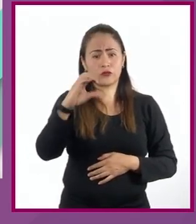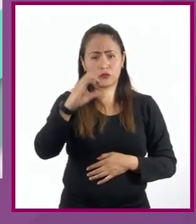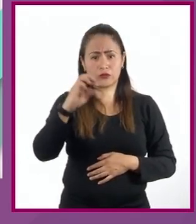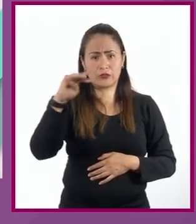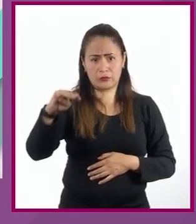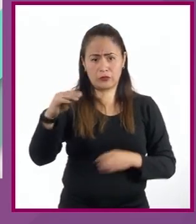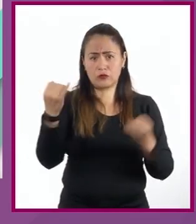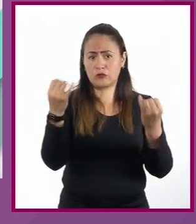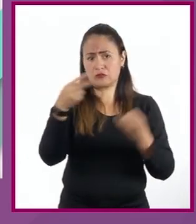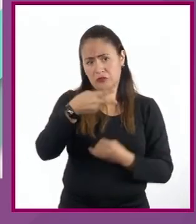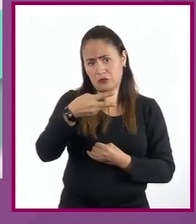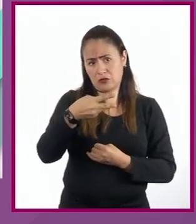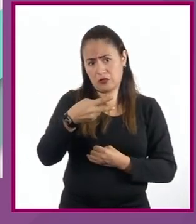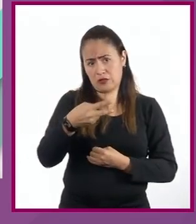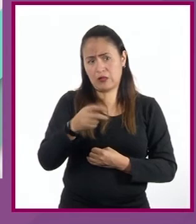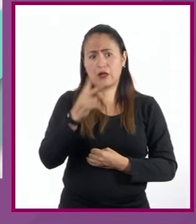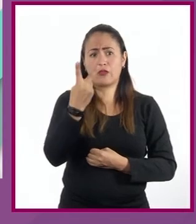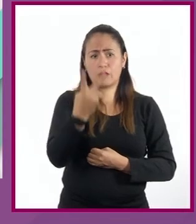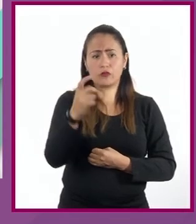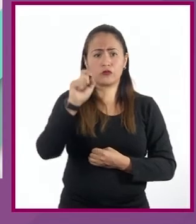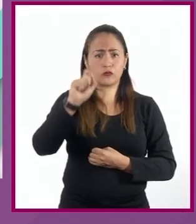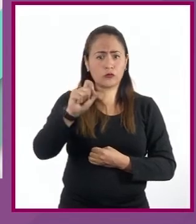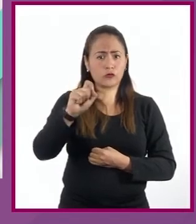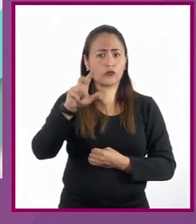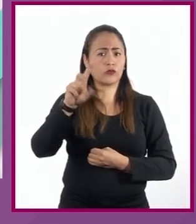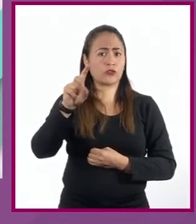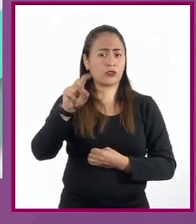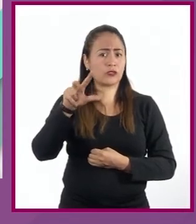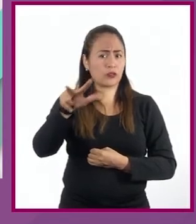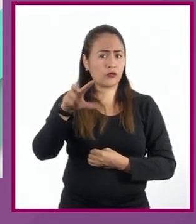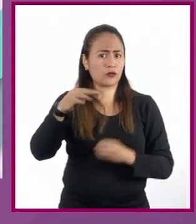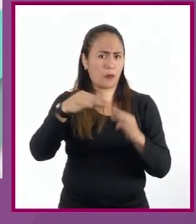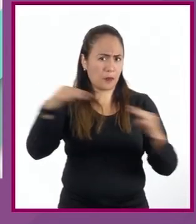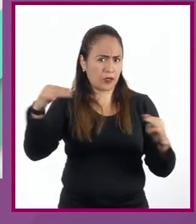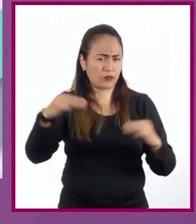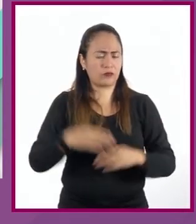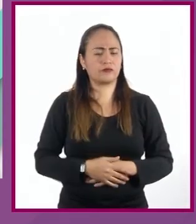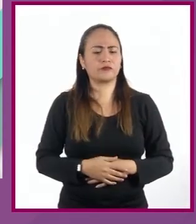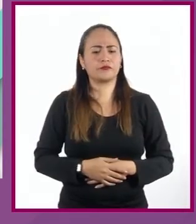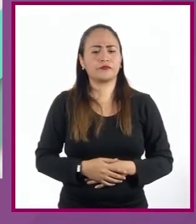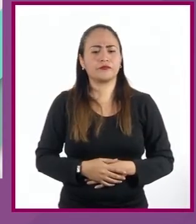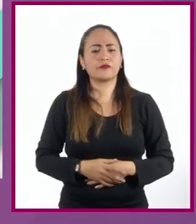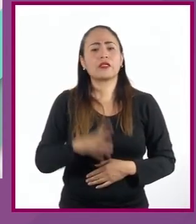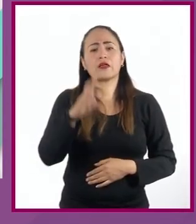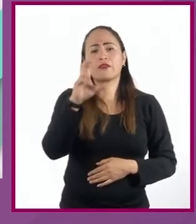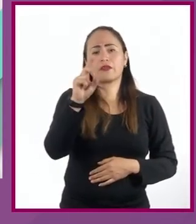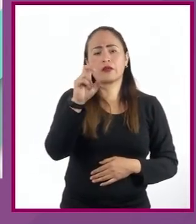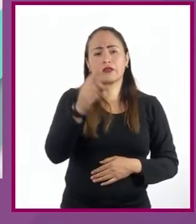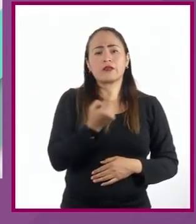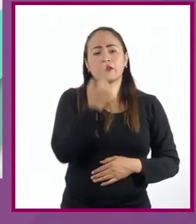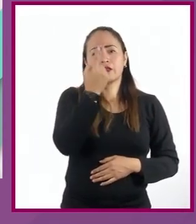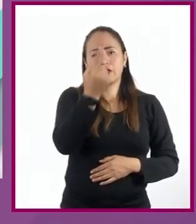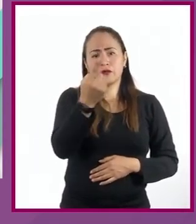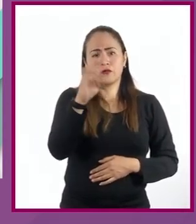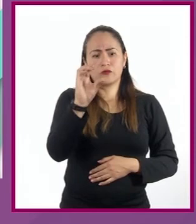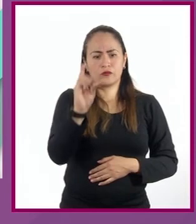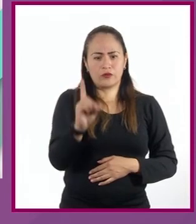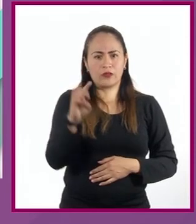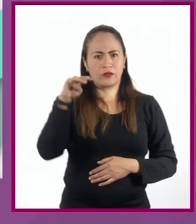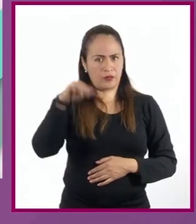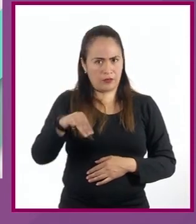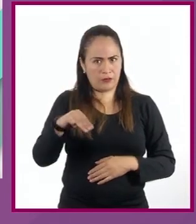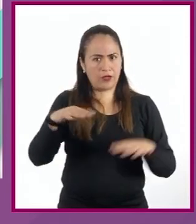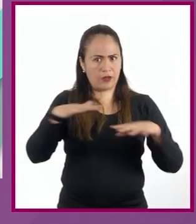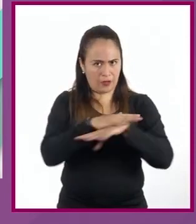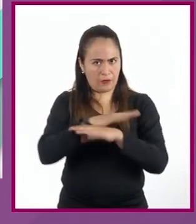a 2.38 metros. Al convertir 31 decímetros a metros, dividiremos